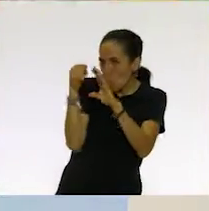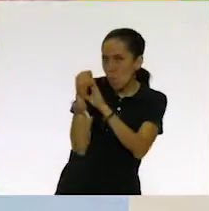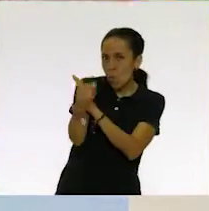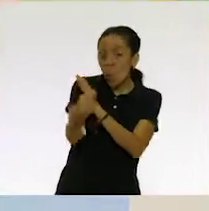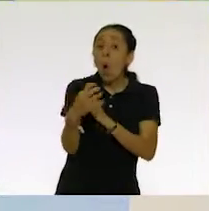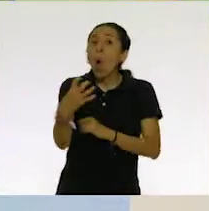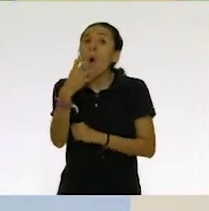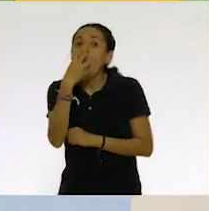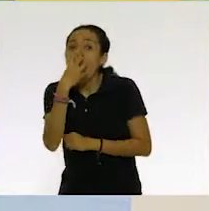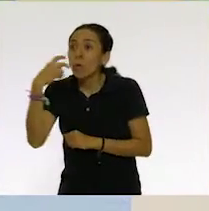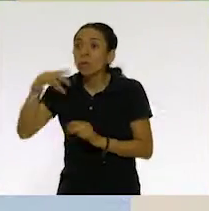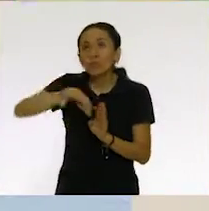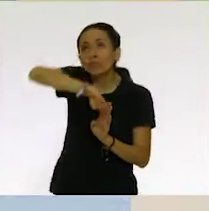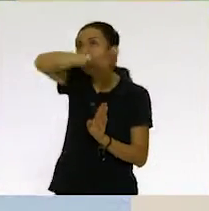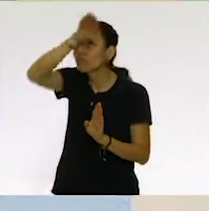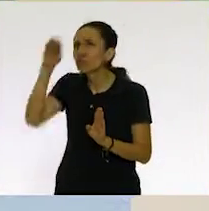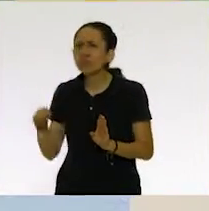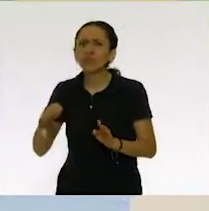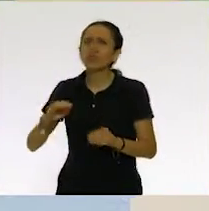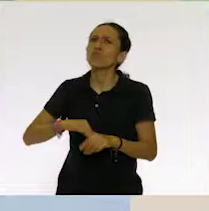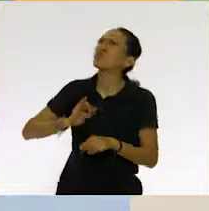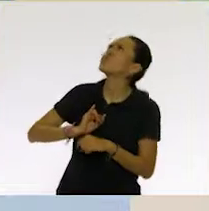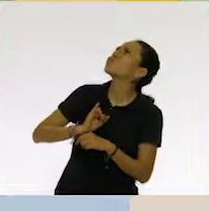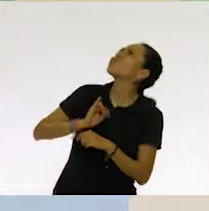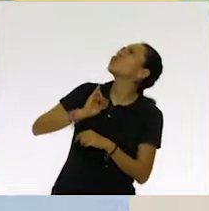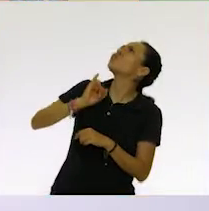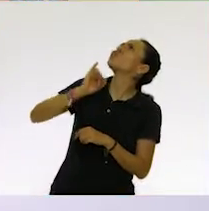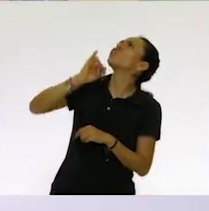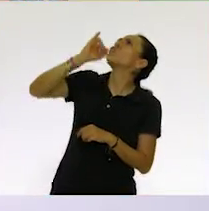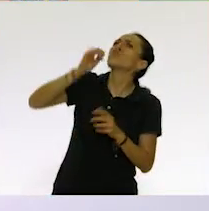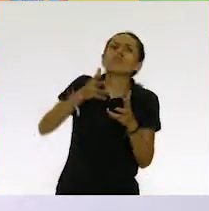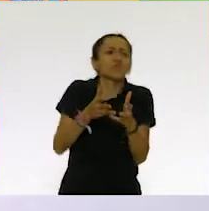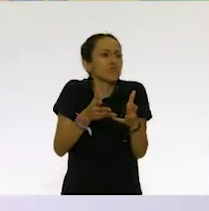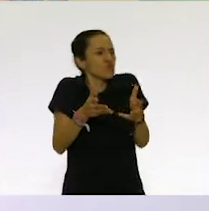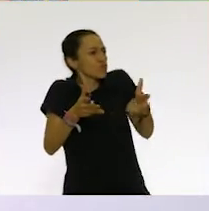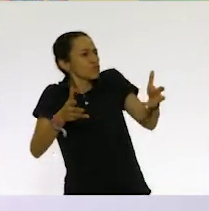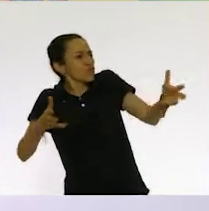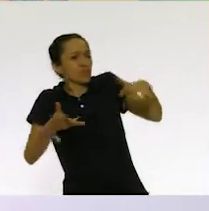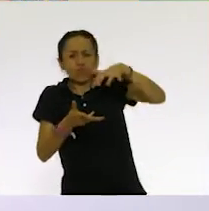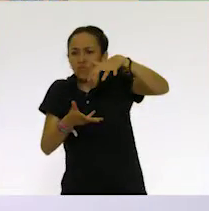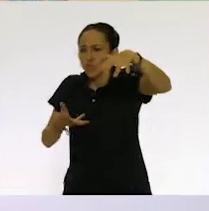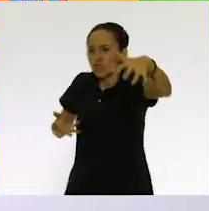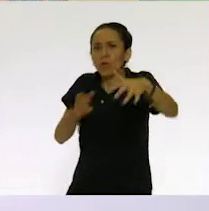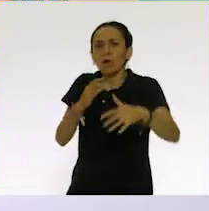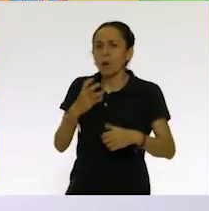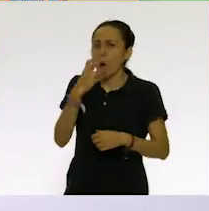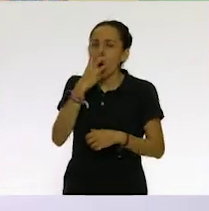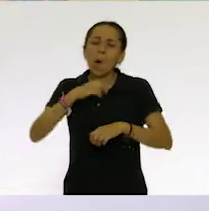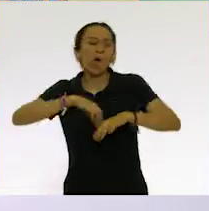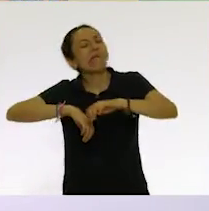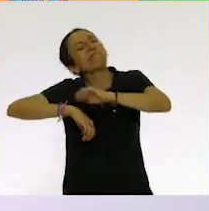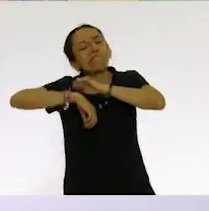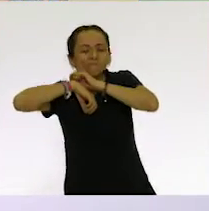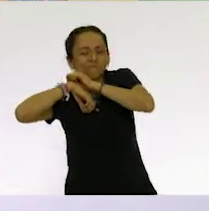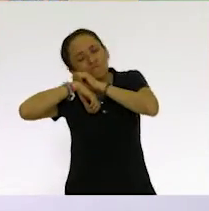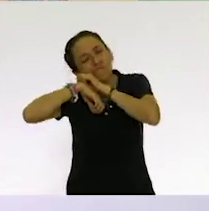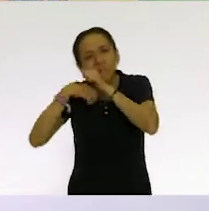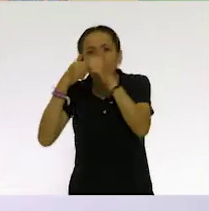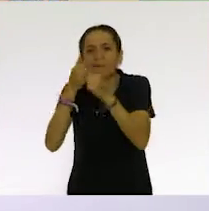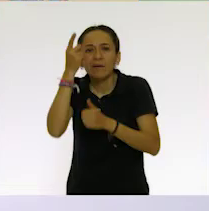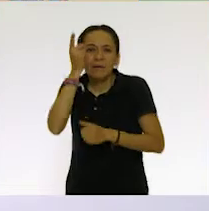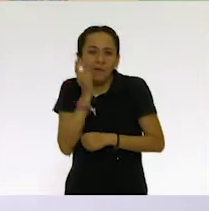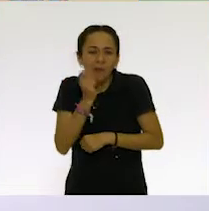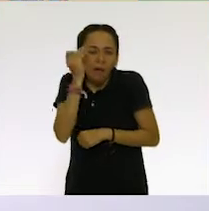muy grande, así el oso puede dormir lo suficiente. Como habíamos dicho, de 5 a 7 meses. Sí. Tú contaste los